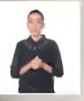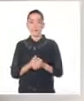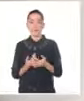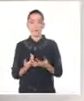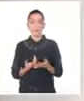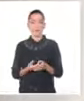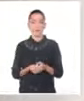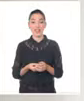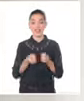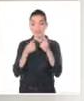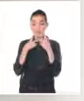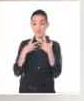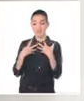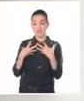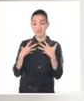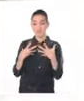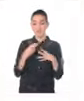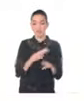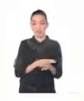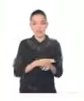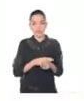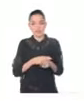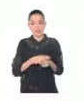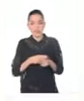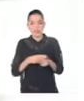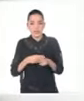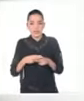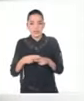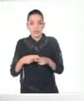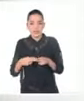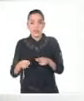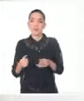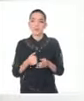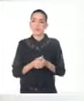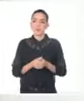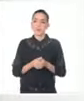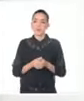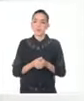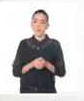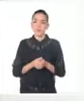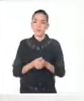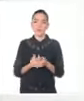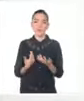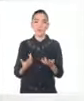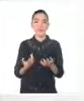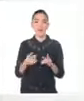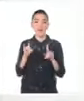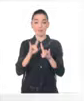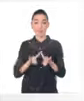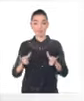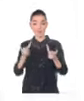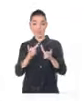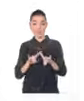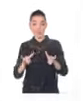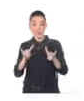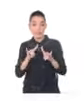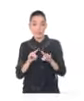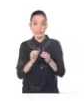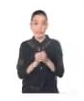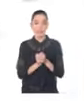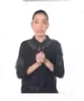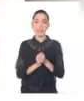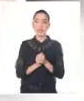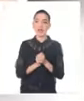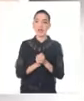líder. Esta institución educacional fomentó principalmente la unidad obrero-estudiantil. Mella, quien fue uno de los revolucionarios